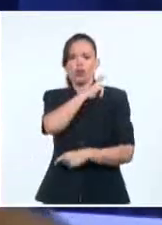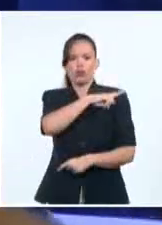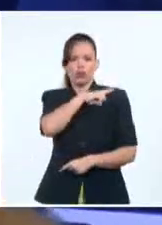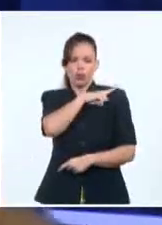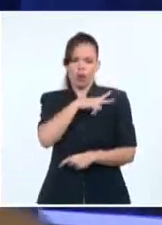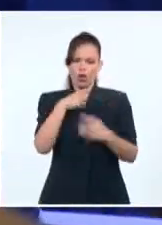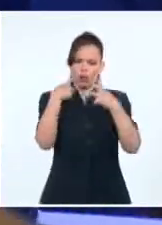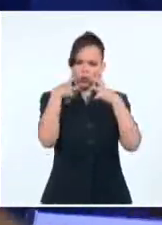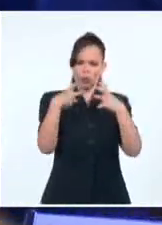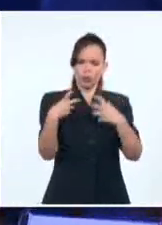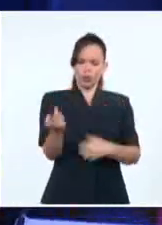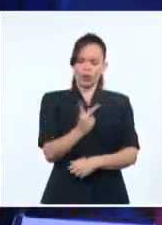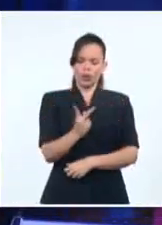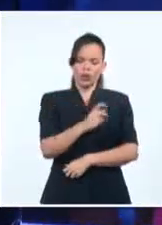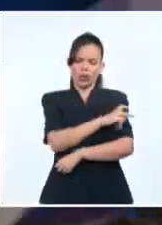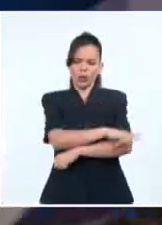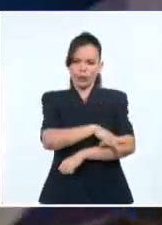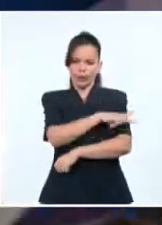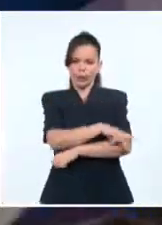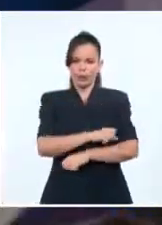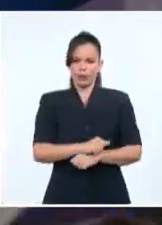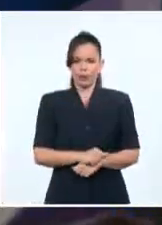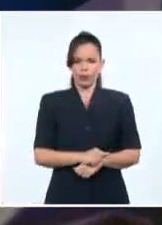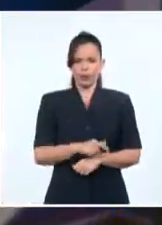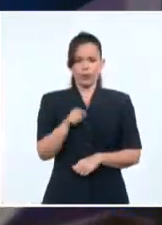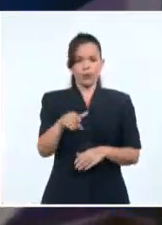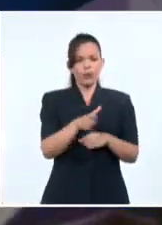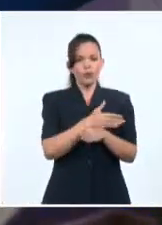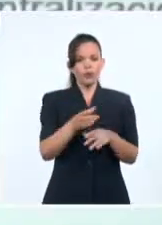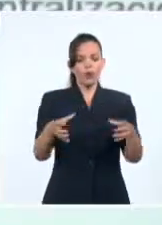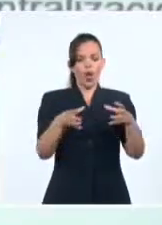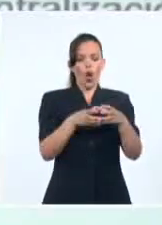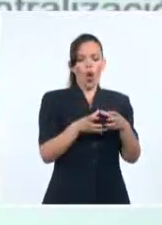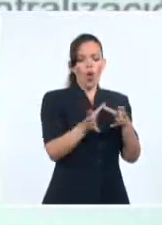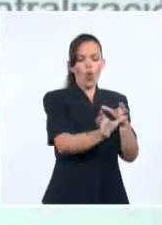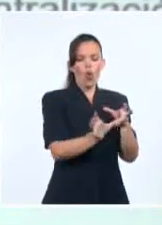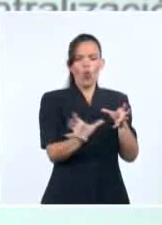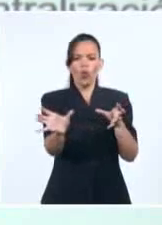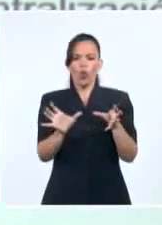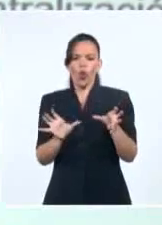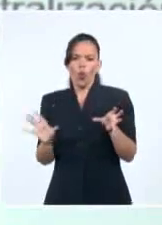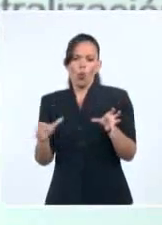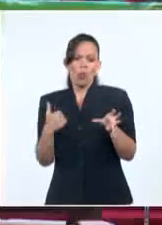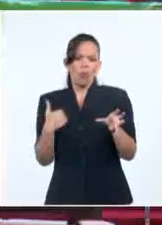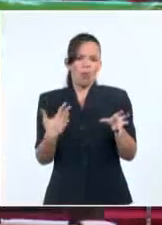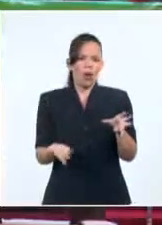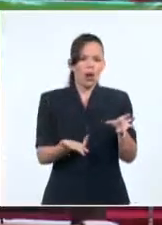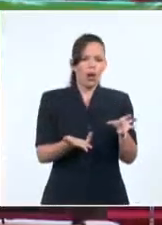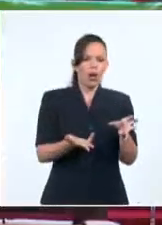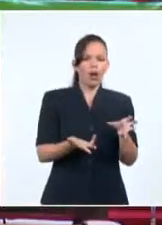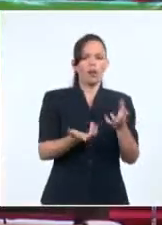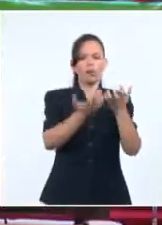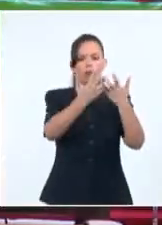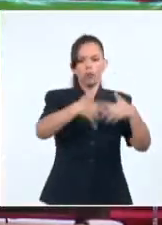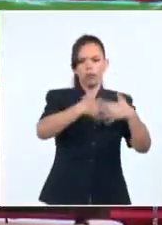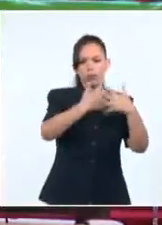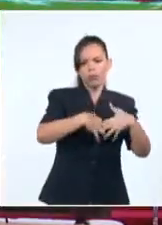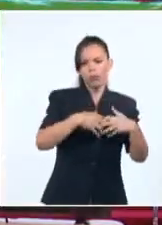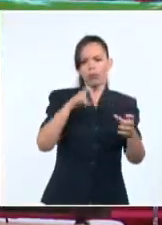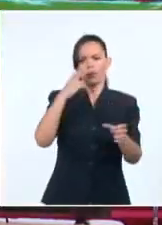el foro sesionan paneles relacionados con los sectores de energía, industria y minas,